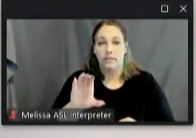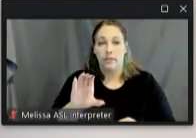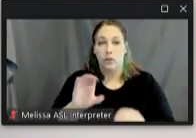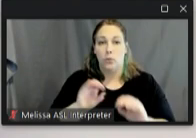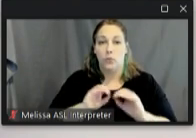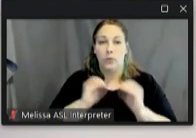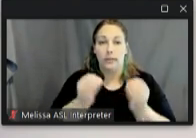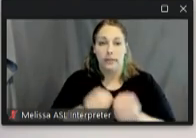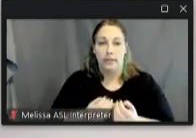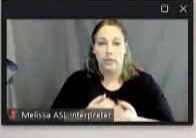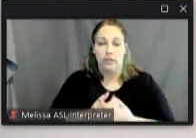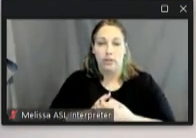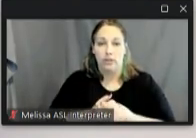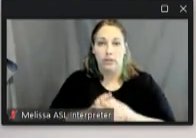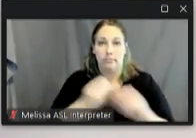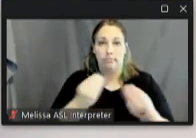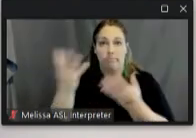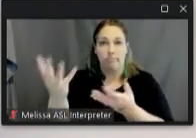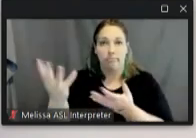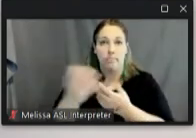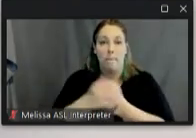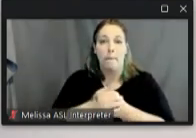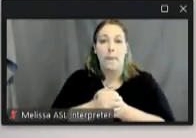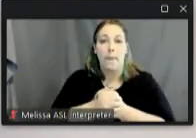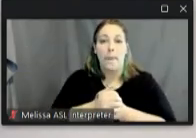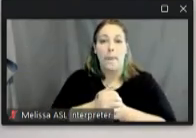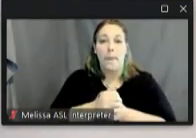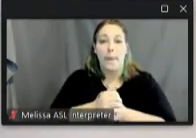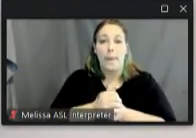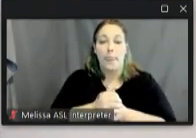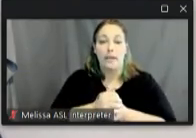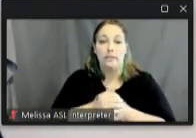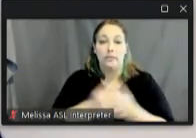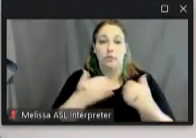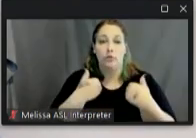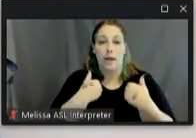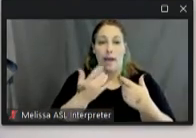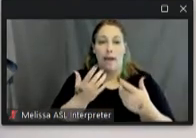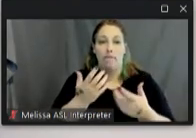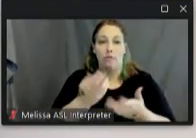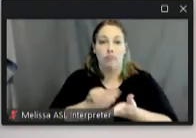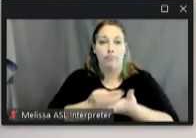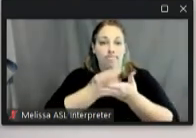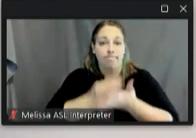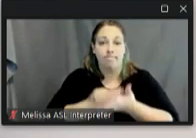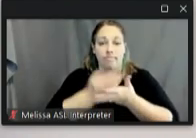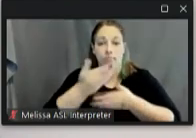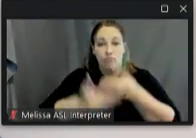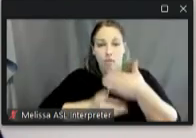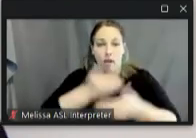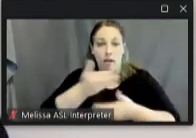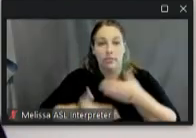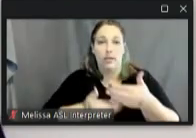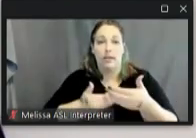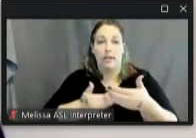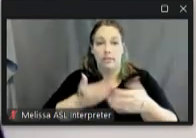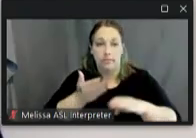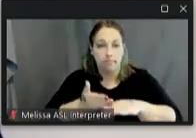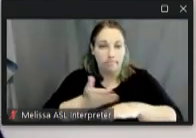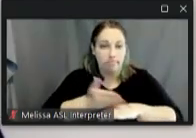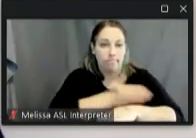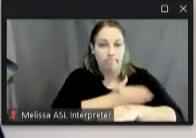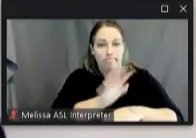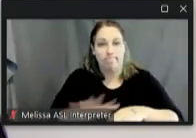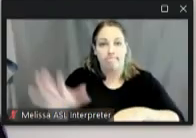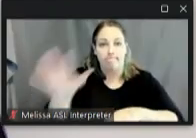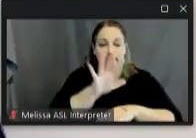para llevar a cabo procesos de rehabilitación, habilitación e educación inclusiva en el país. Adicional a ello, se ha creado el Fondo Solidario para el